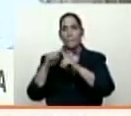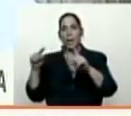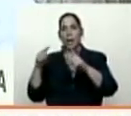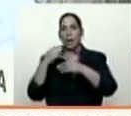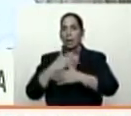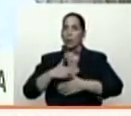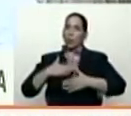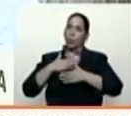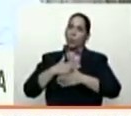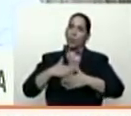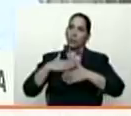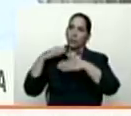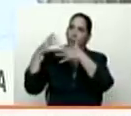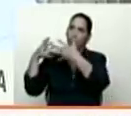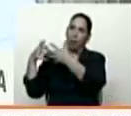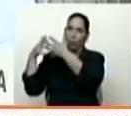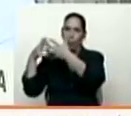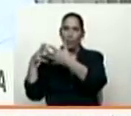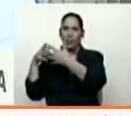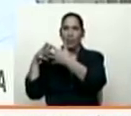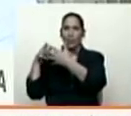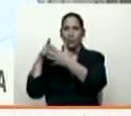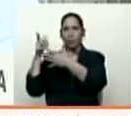quiere dispersos y débiles.